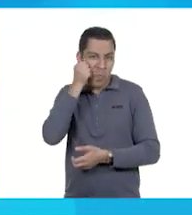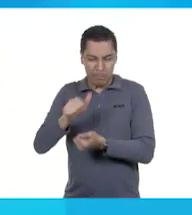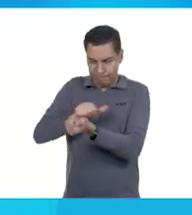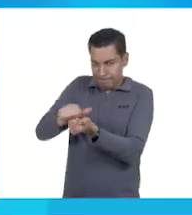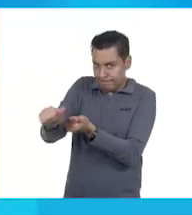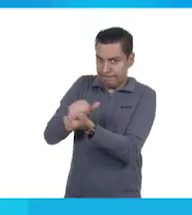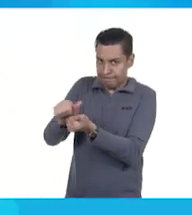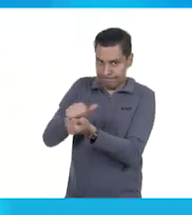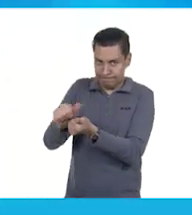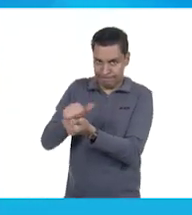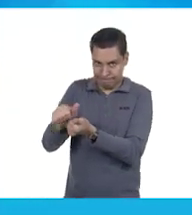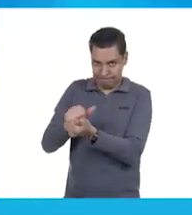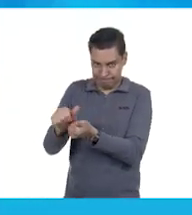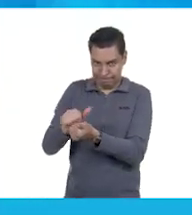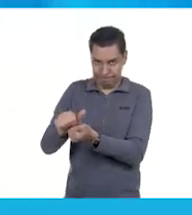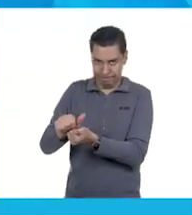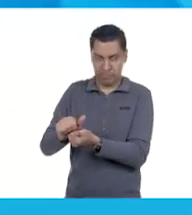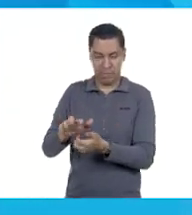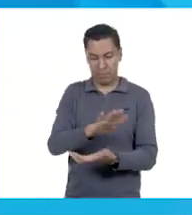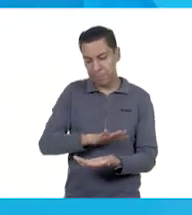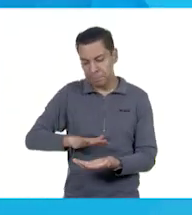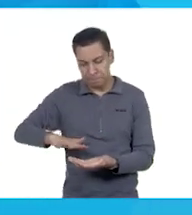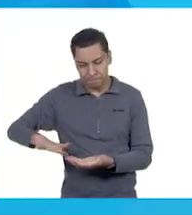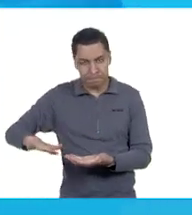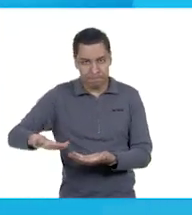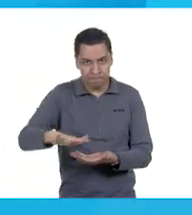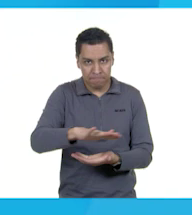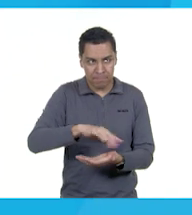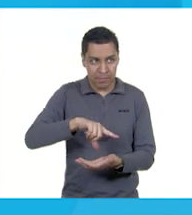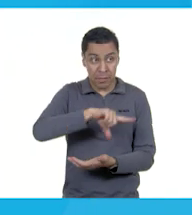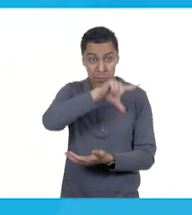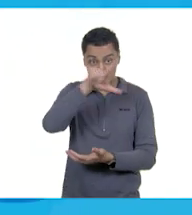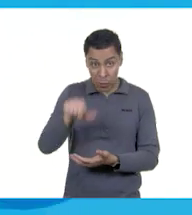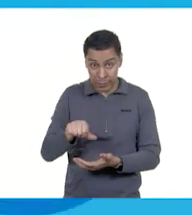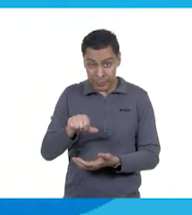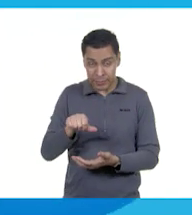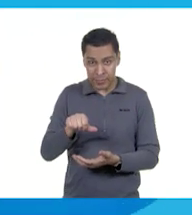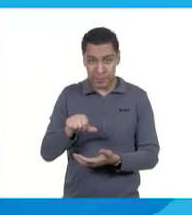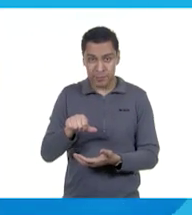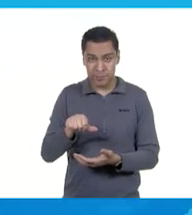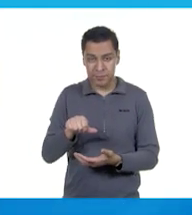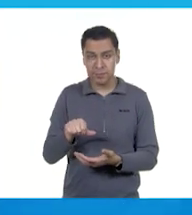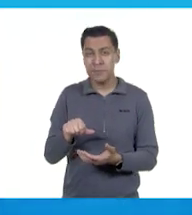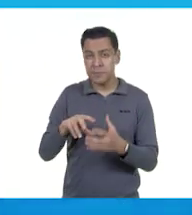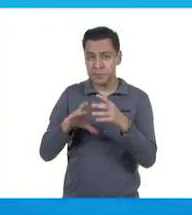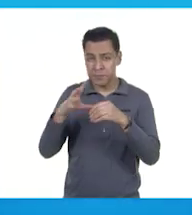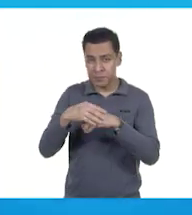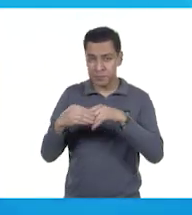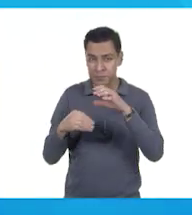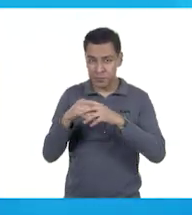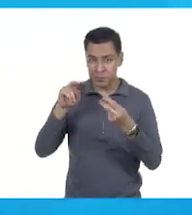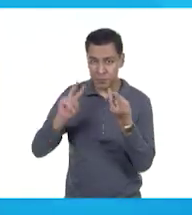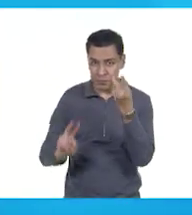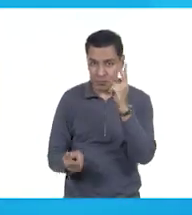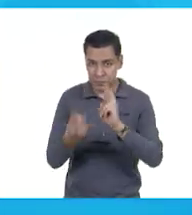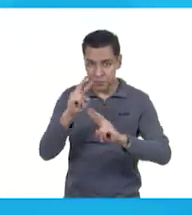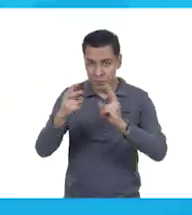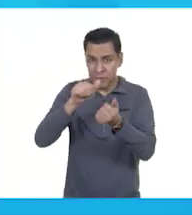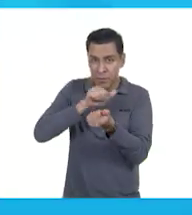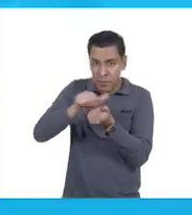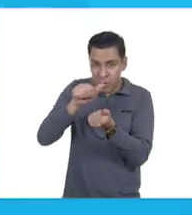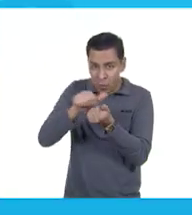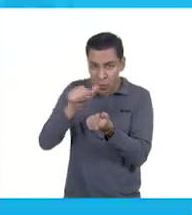correctamente. Después, procedemos a sacar nuestra fruta, nuestra verdura y con